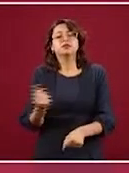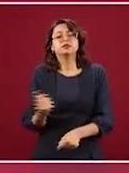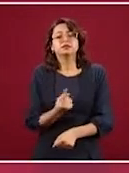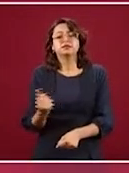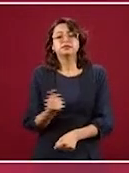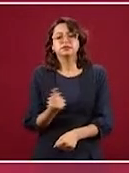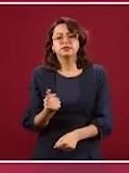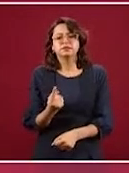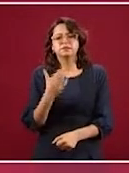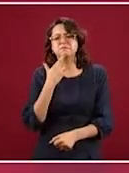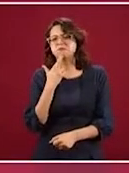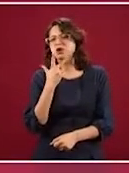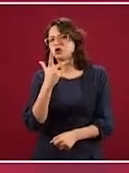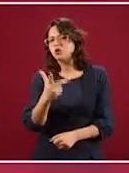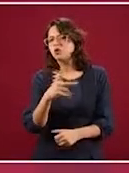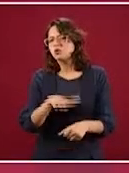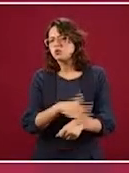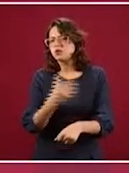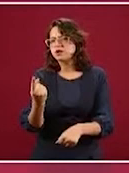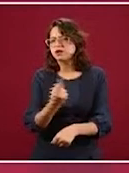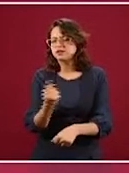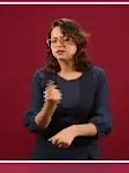se mejora?